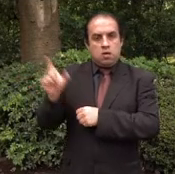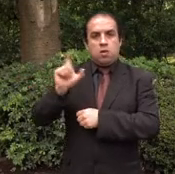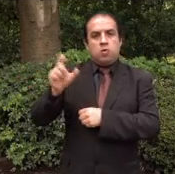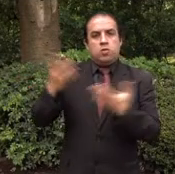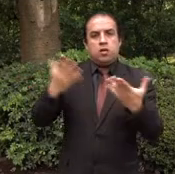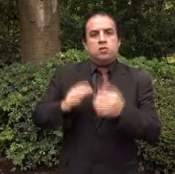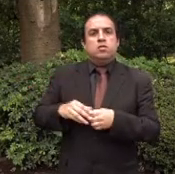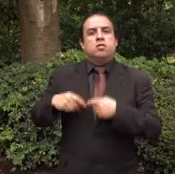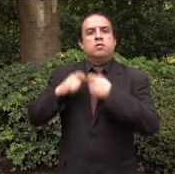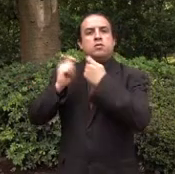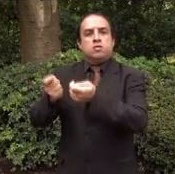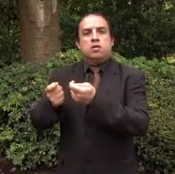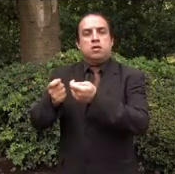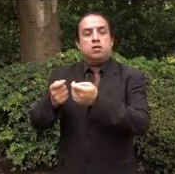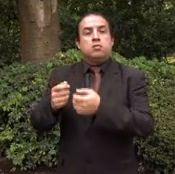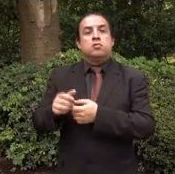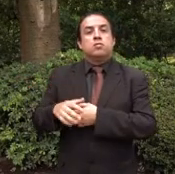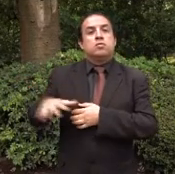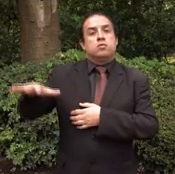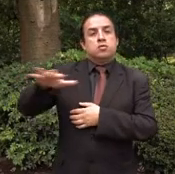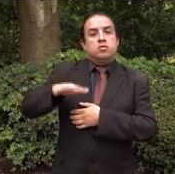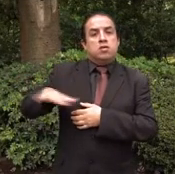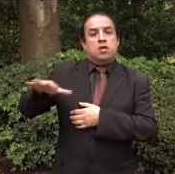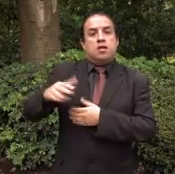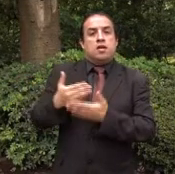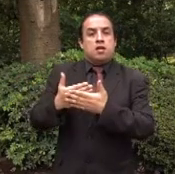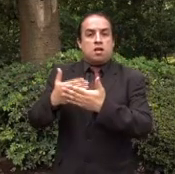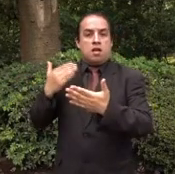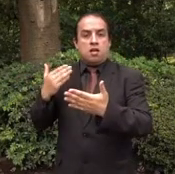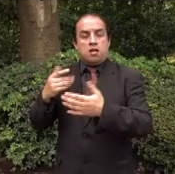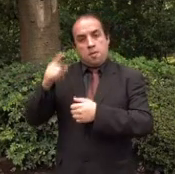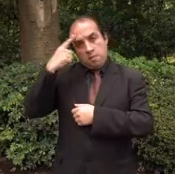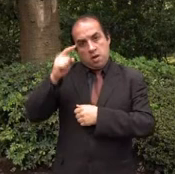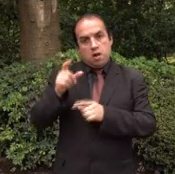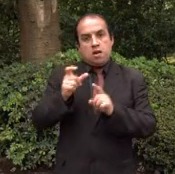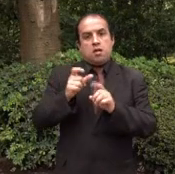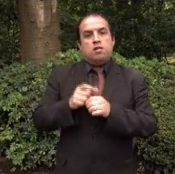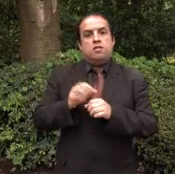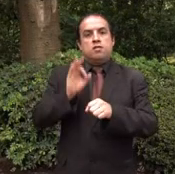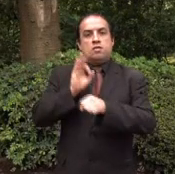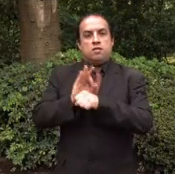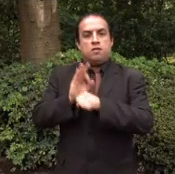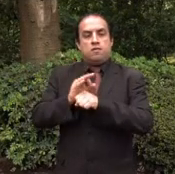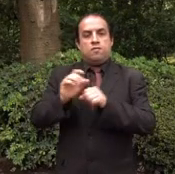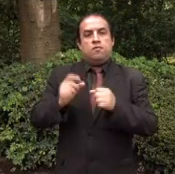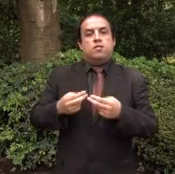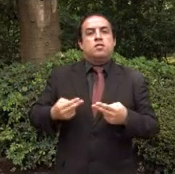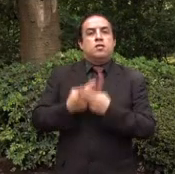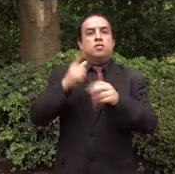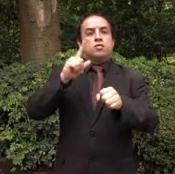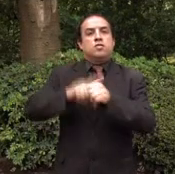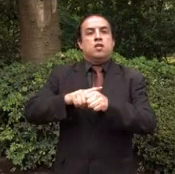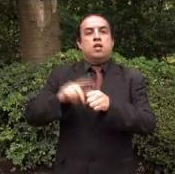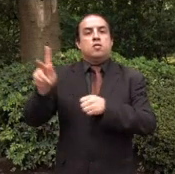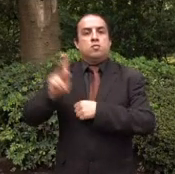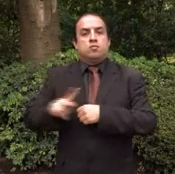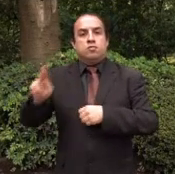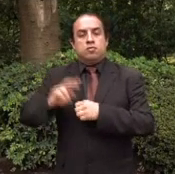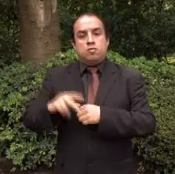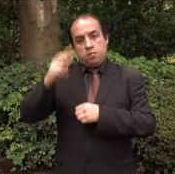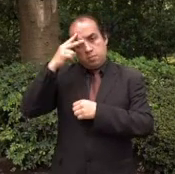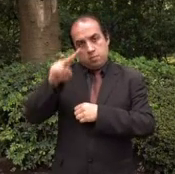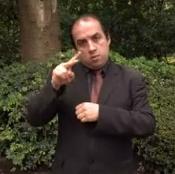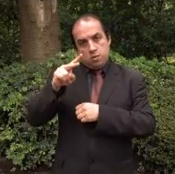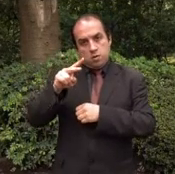de un espacio que era para la defensa nacional al pueblo de México, como un espacio